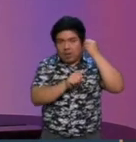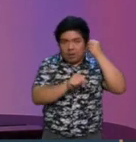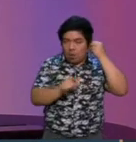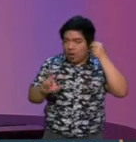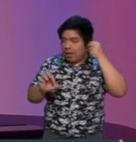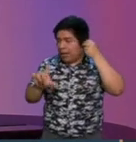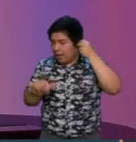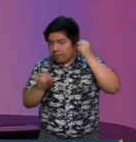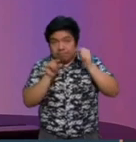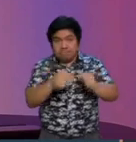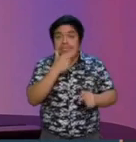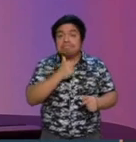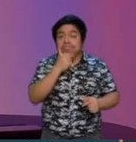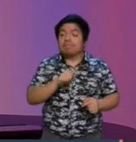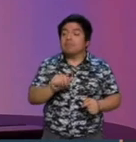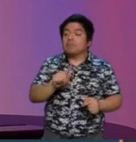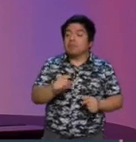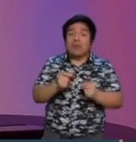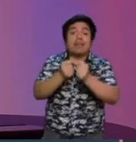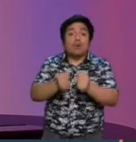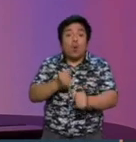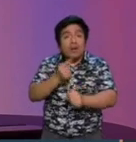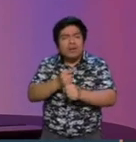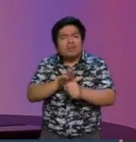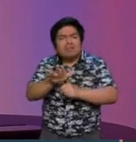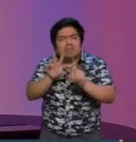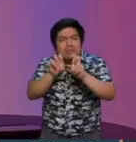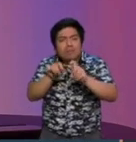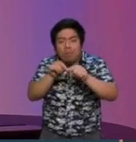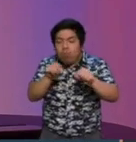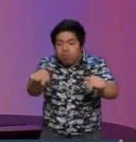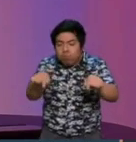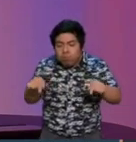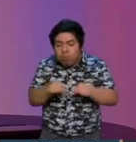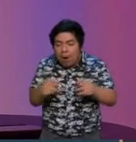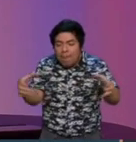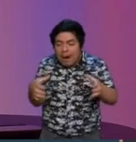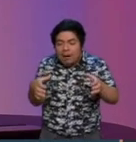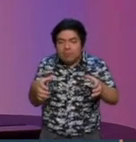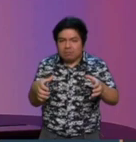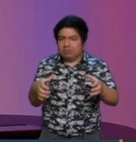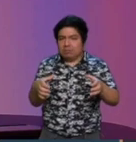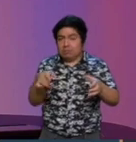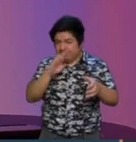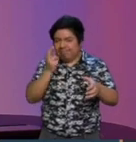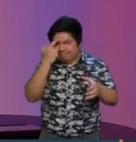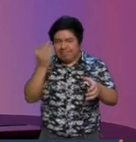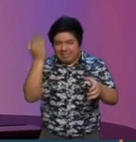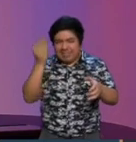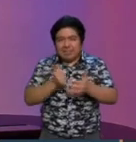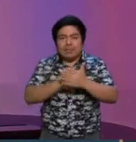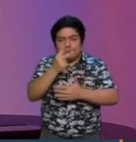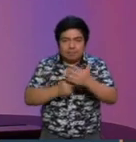Clara. Santiago lo que propone en materia de seguridad tiene que ver con blindar la Ciudad de México. Dado el éxito que tuvo el